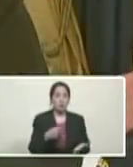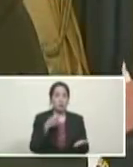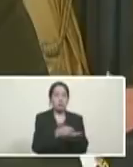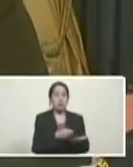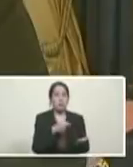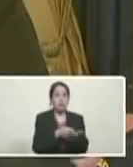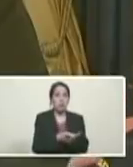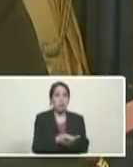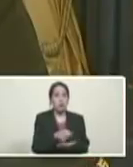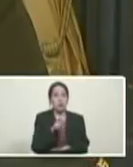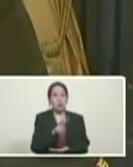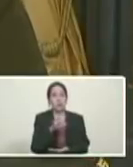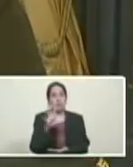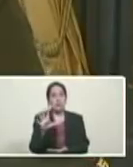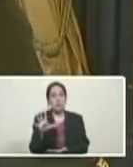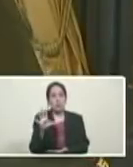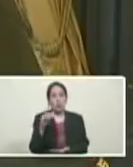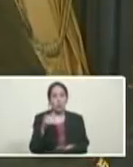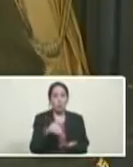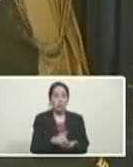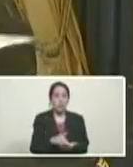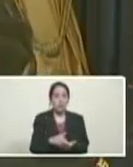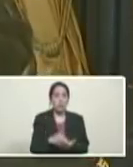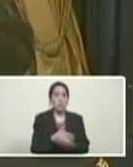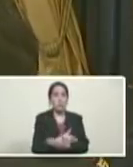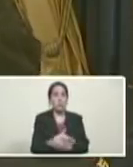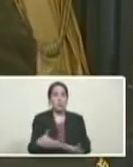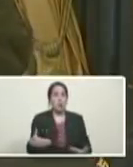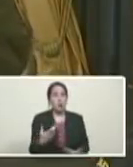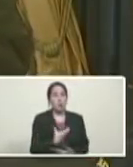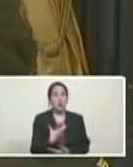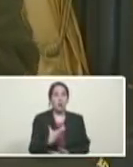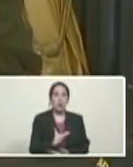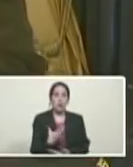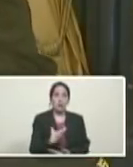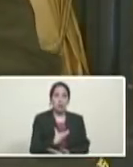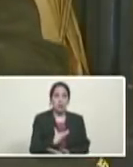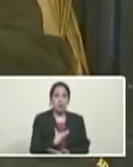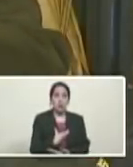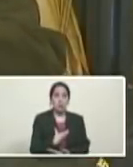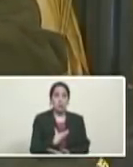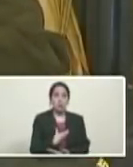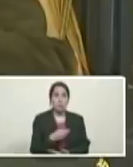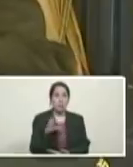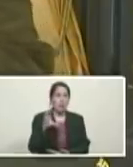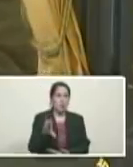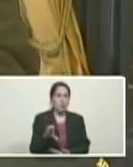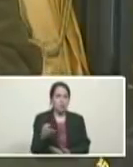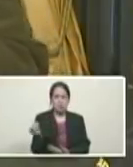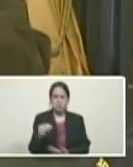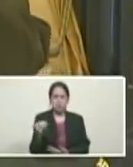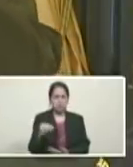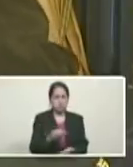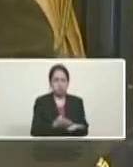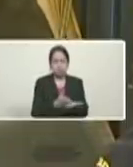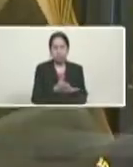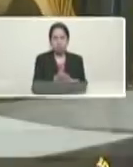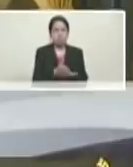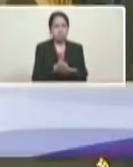y 25.000 millones para la alcaldía quiere decir que el país sigue su marcha